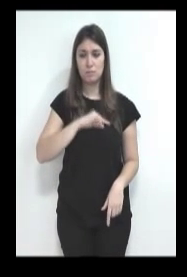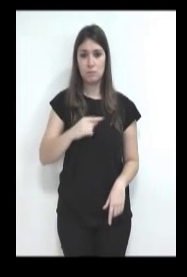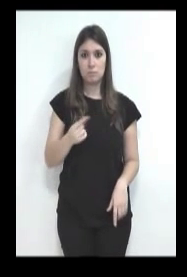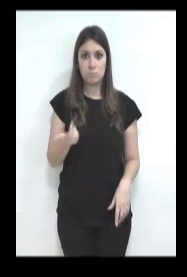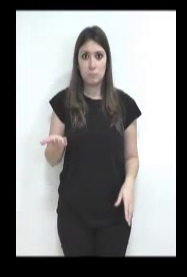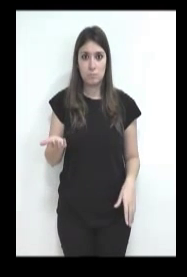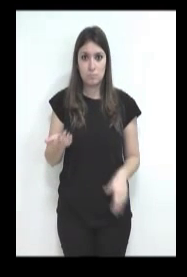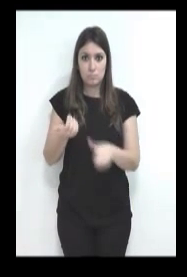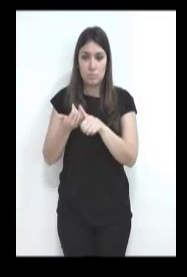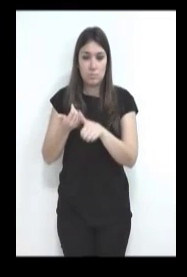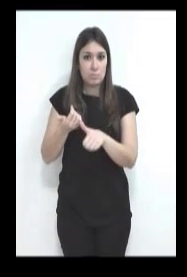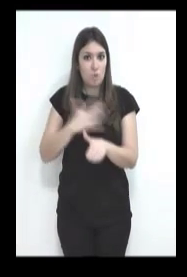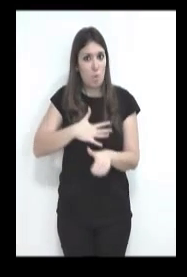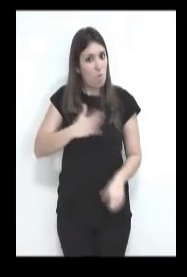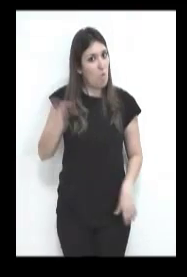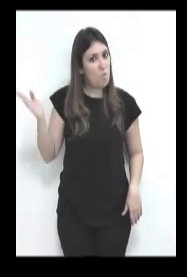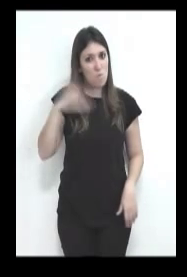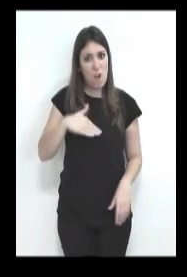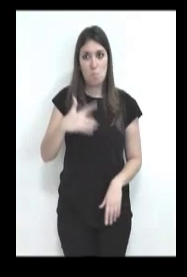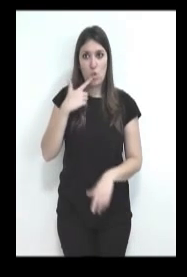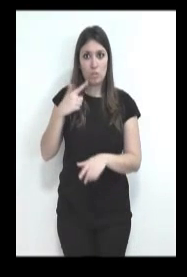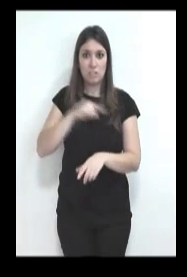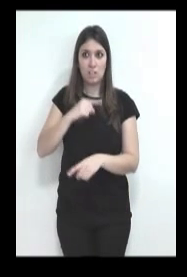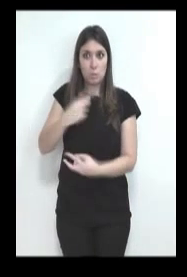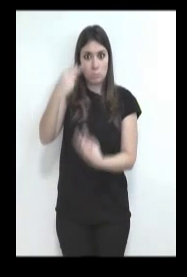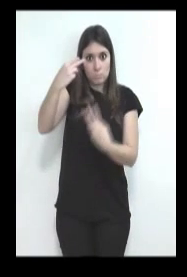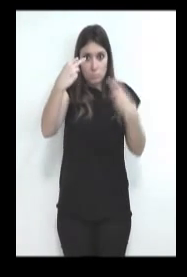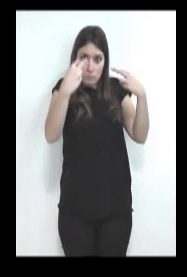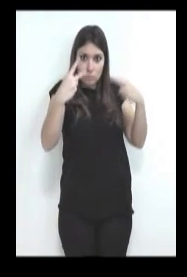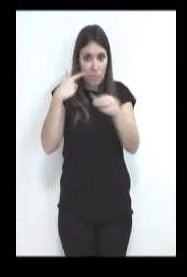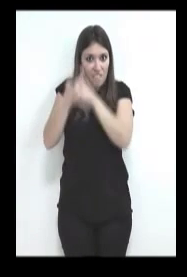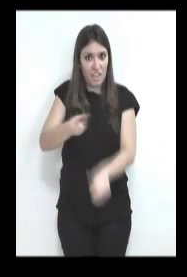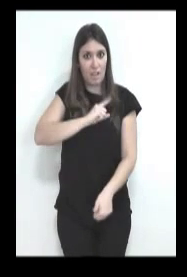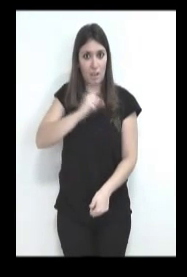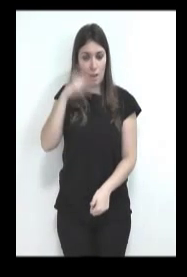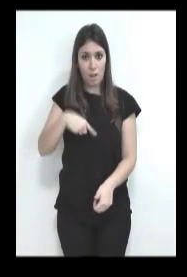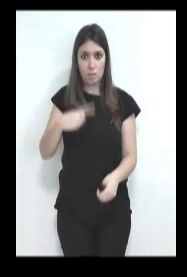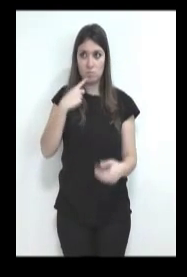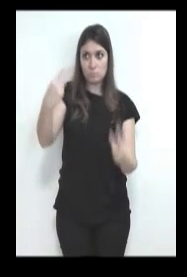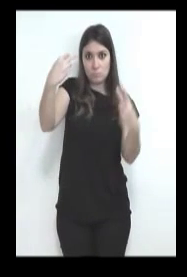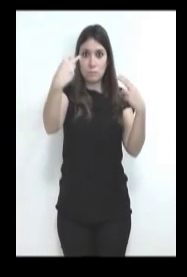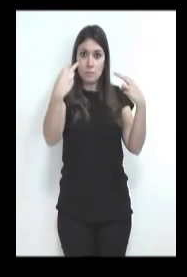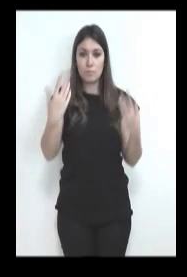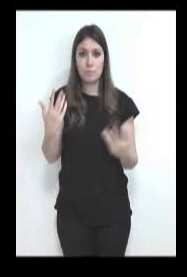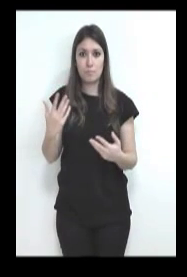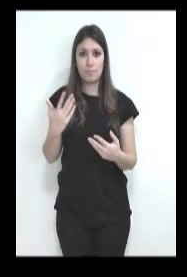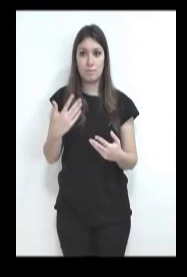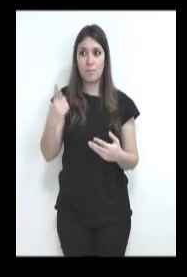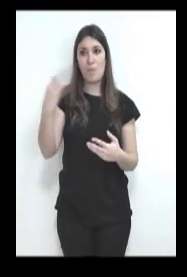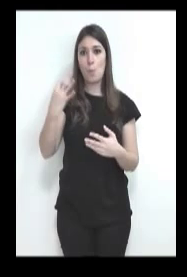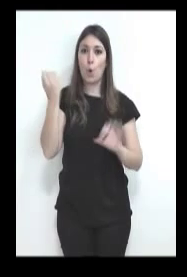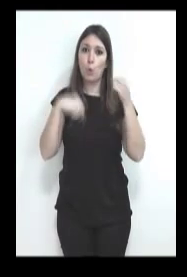realmente incómodos en un escenario vigilado, en un escenario con conductas